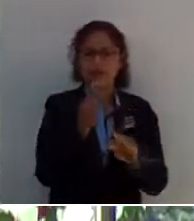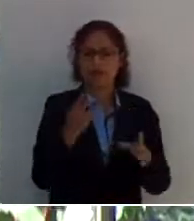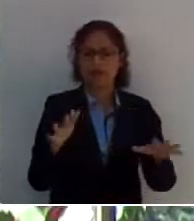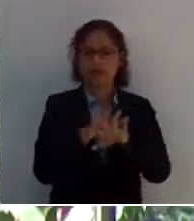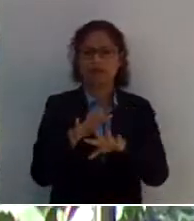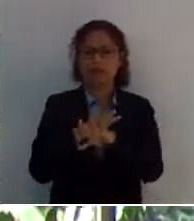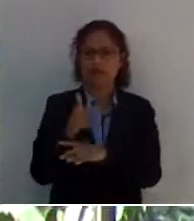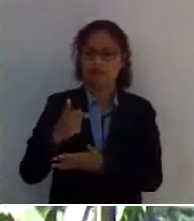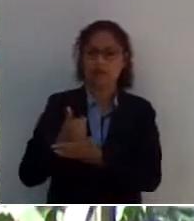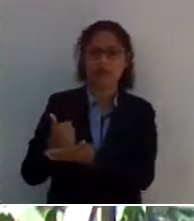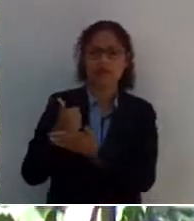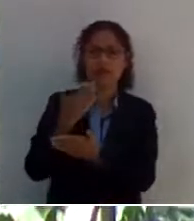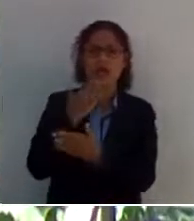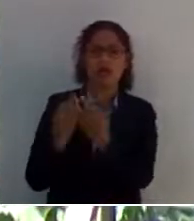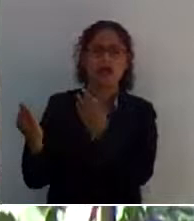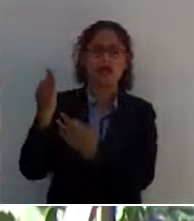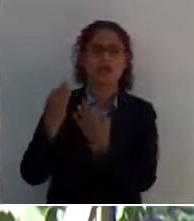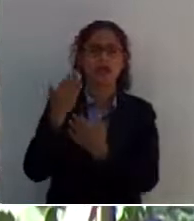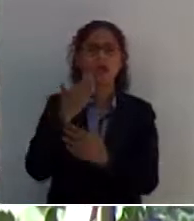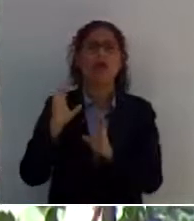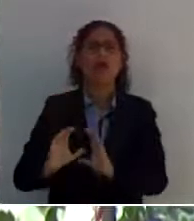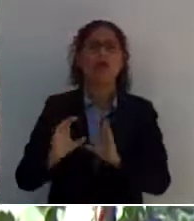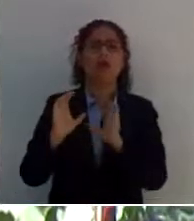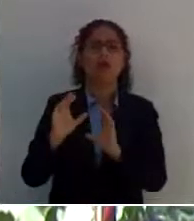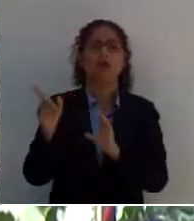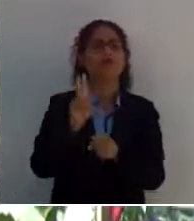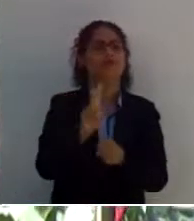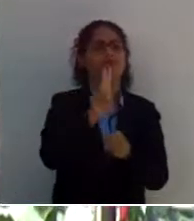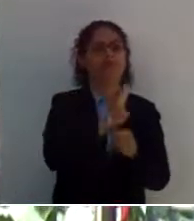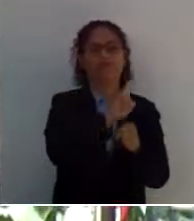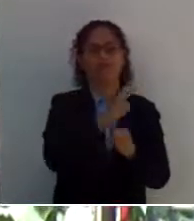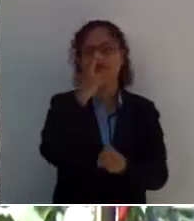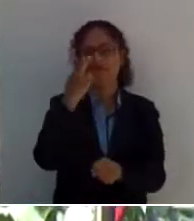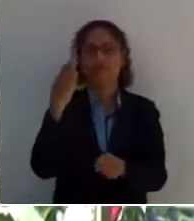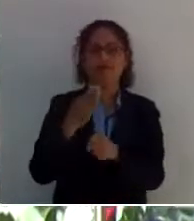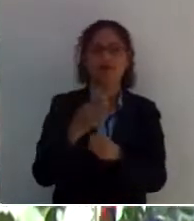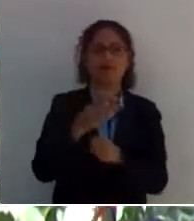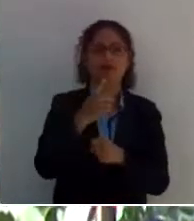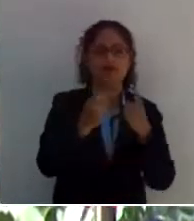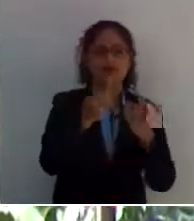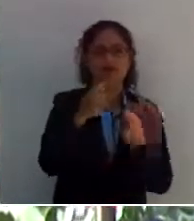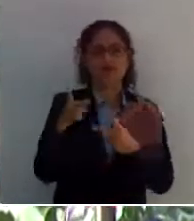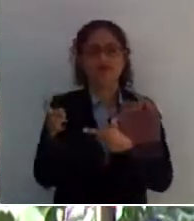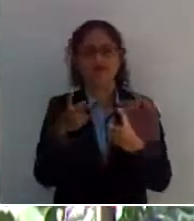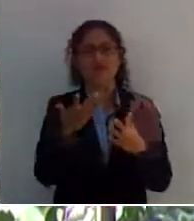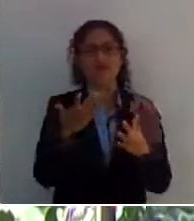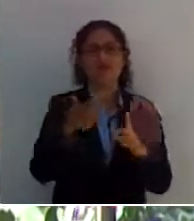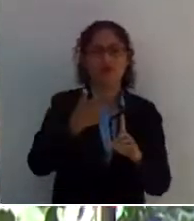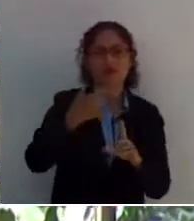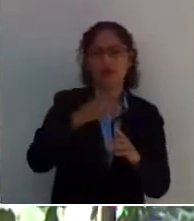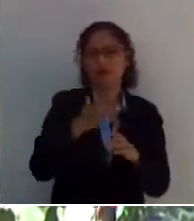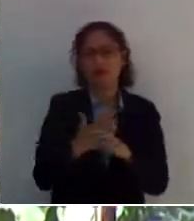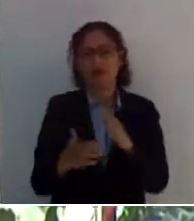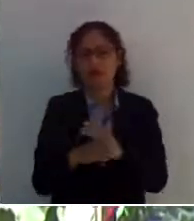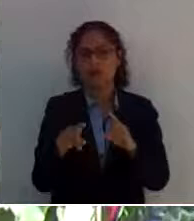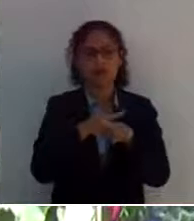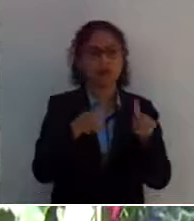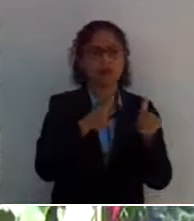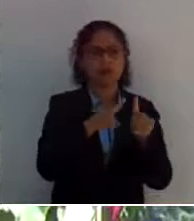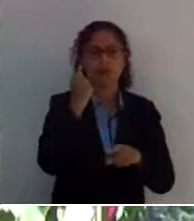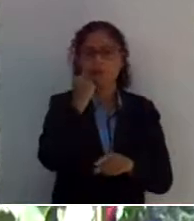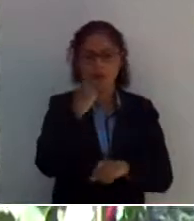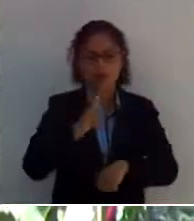nos cuidan, a quienes en su día a día salen a vigilar y a hacer frente a los grandes flagelos sociales sin importar horario,